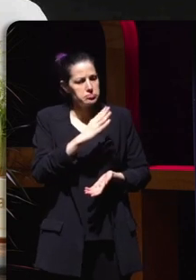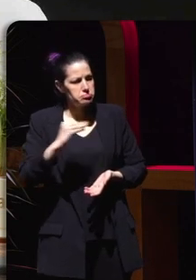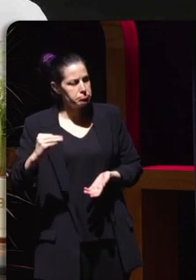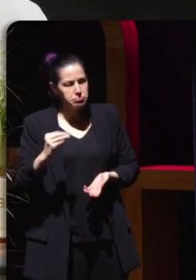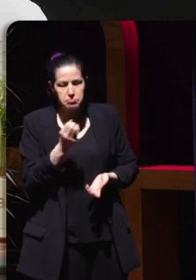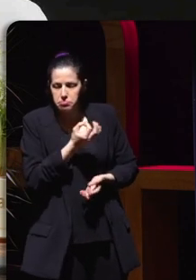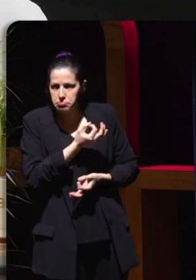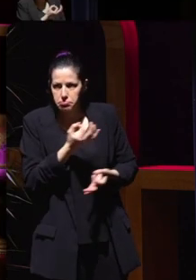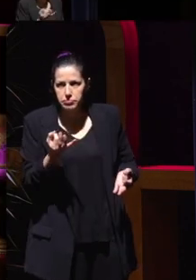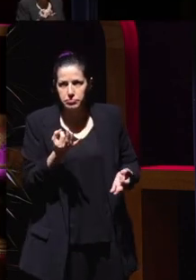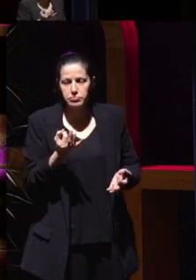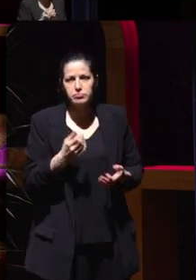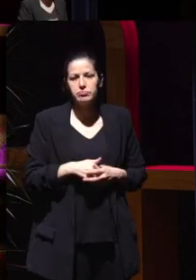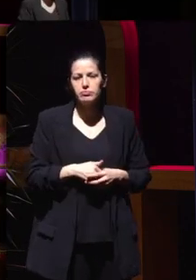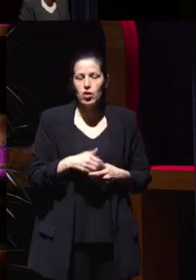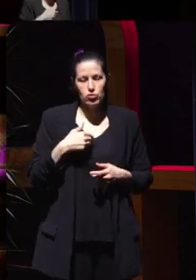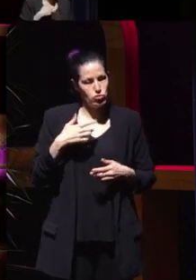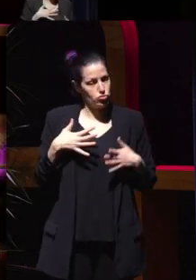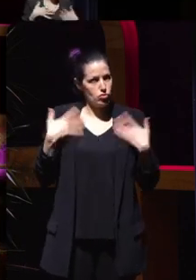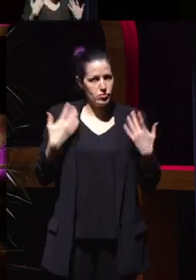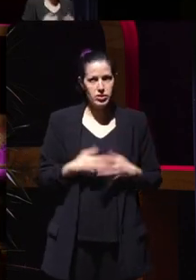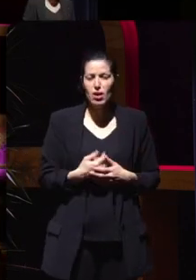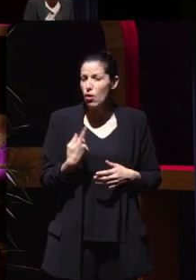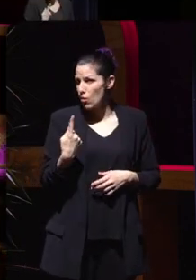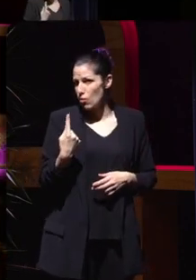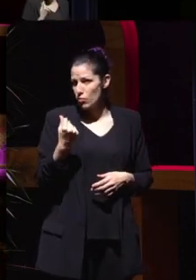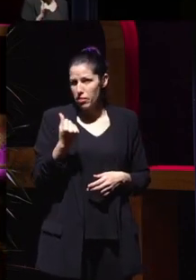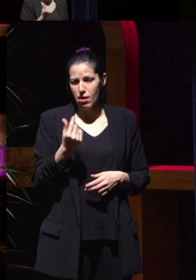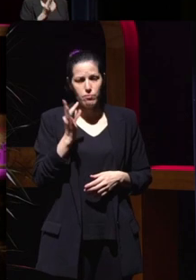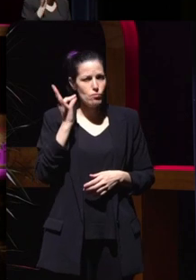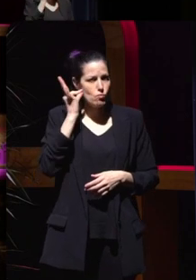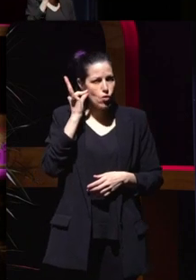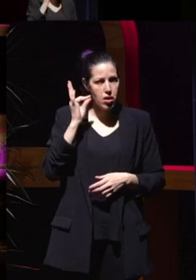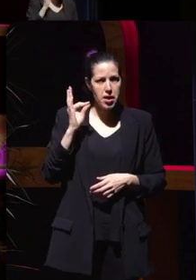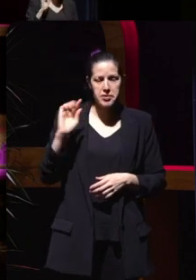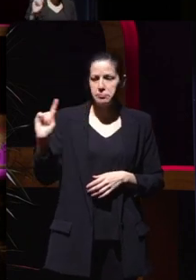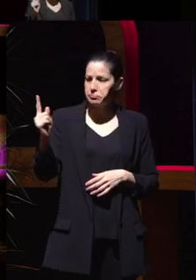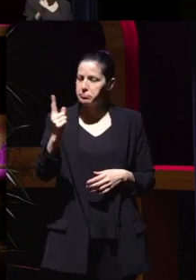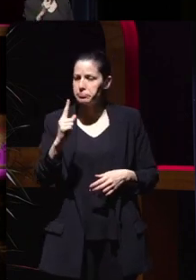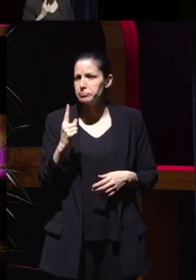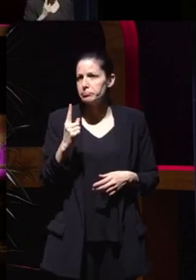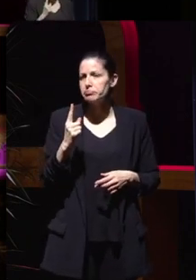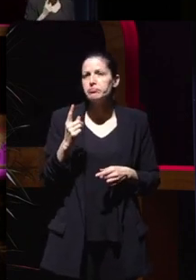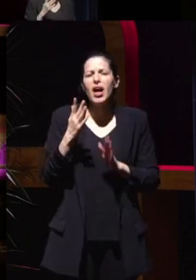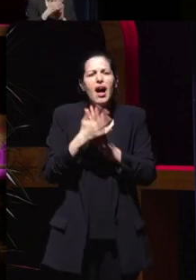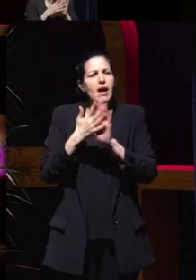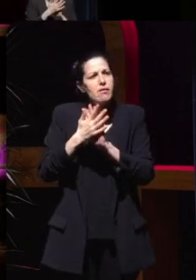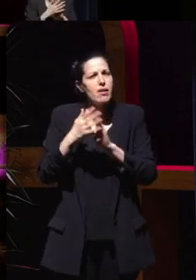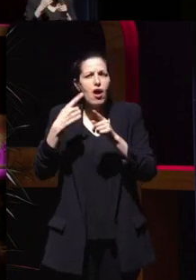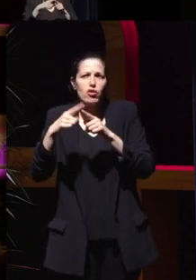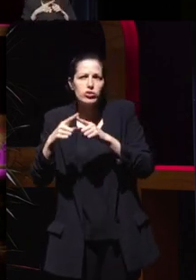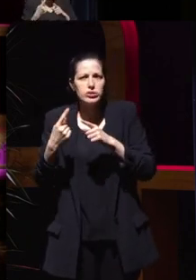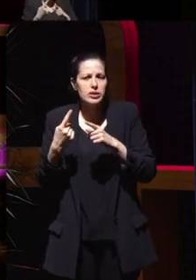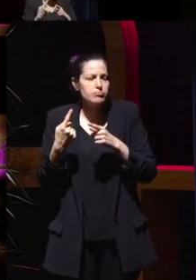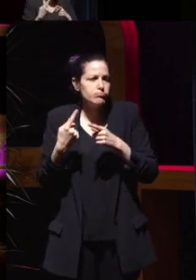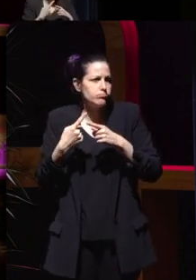que ya siente que haya gente pasó un buen día que una señora me dijo que estaba falando de otra cosa completamente distinta y una